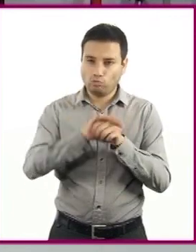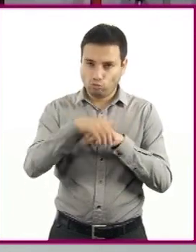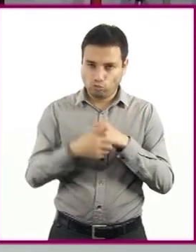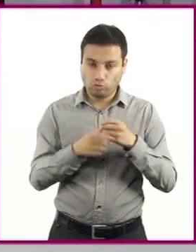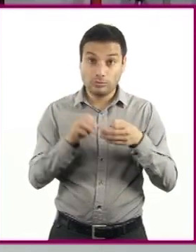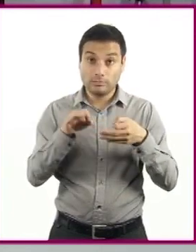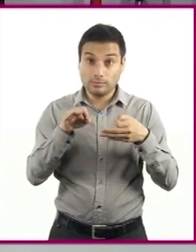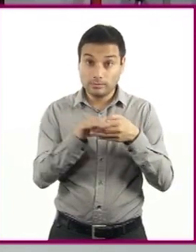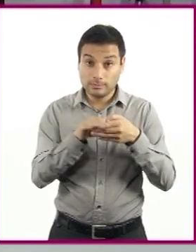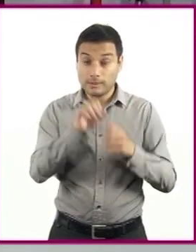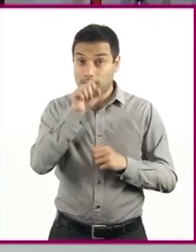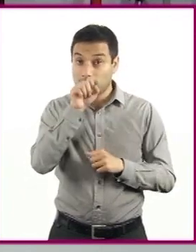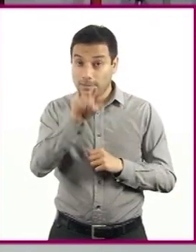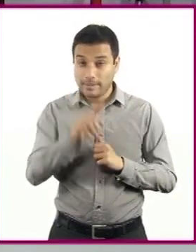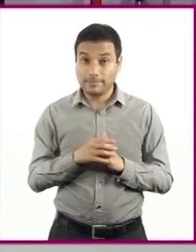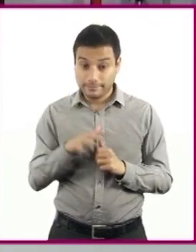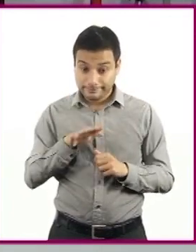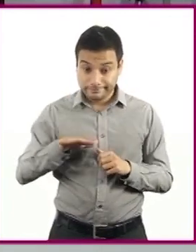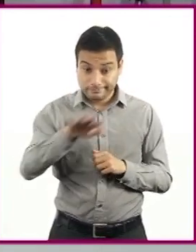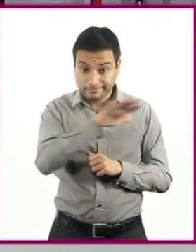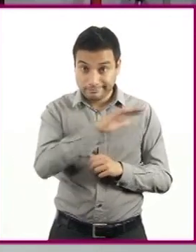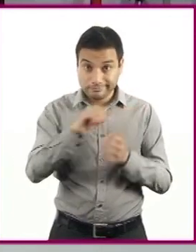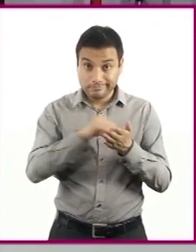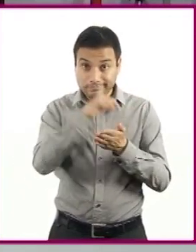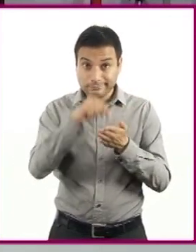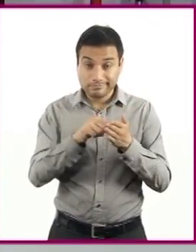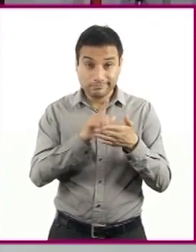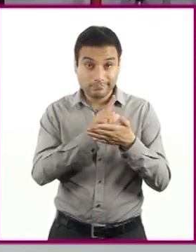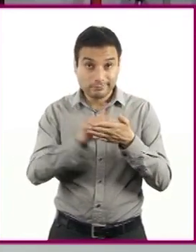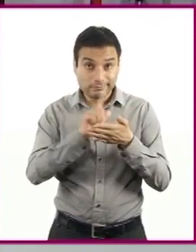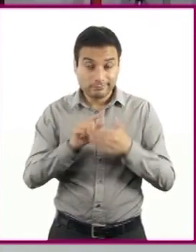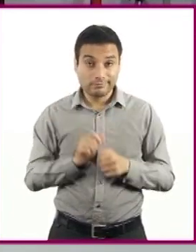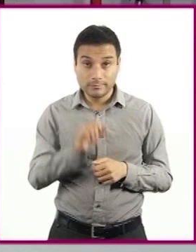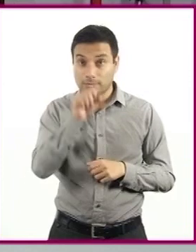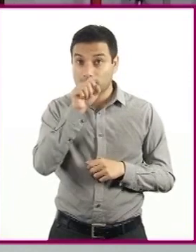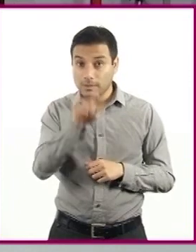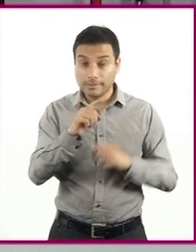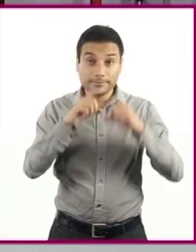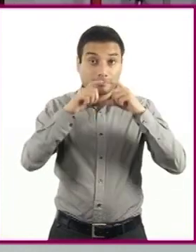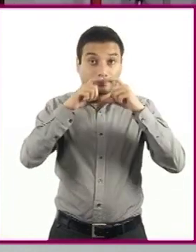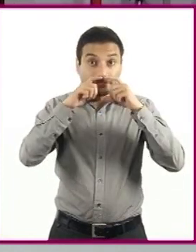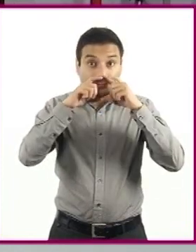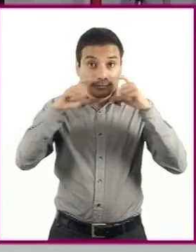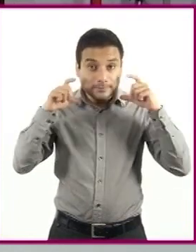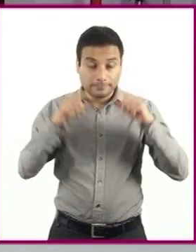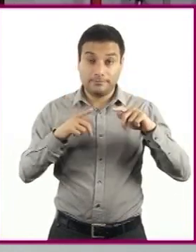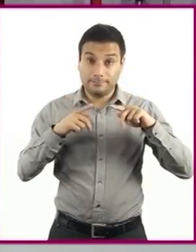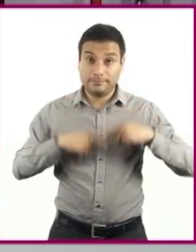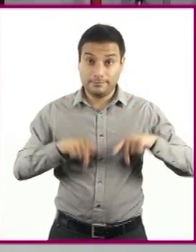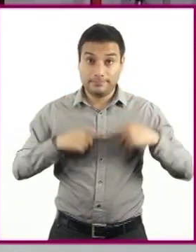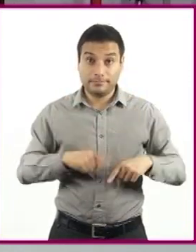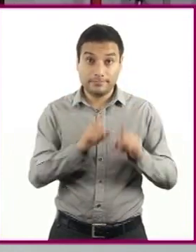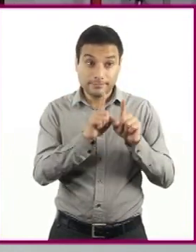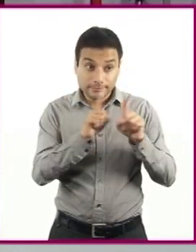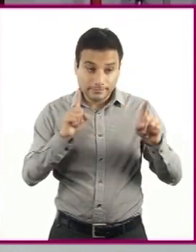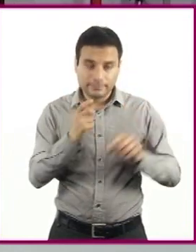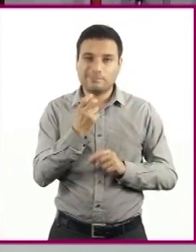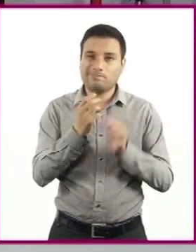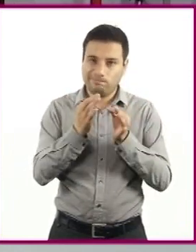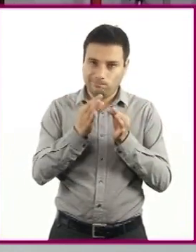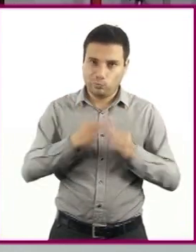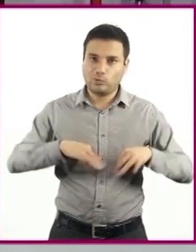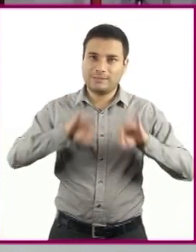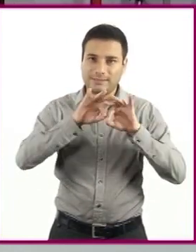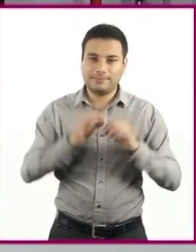frecuentes, mantener limpia el área donde nos encontramos, el uso de mascarillas y la sana distancia son fundamentales para